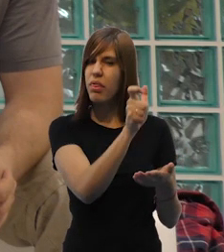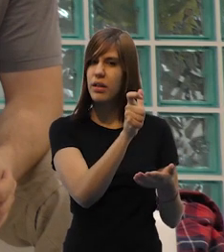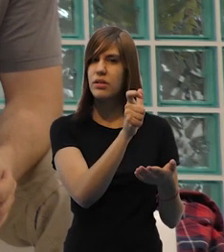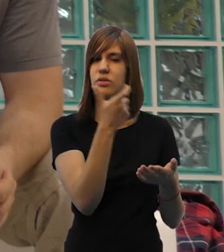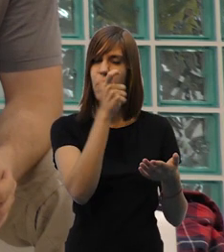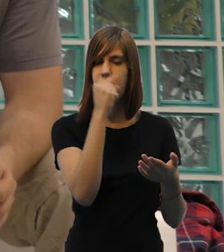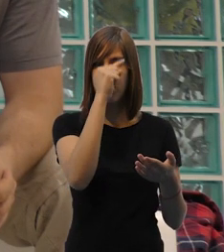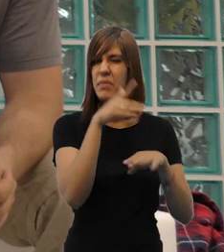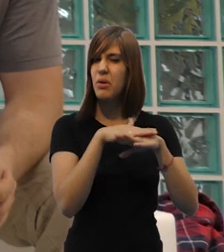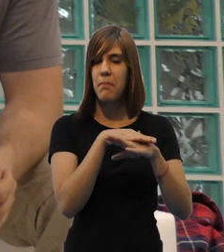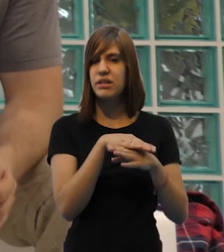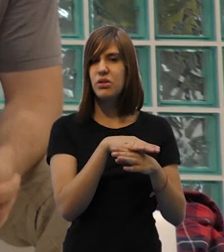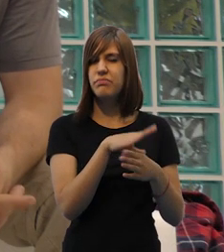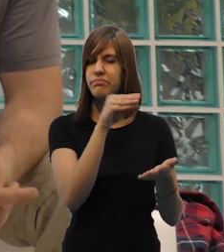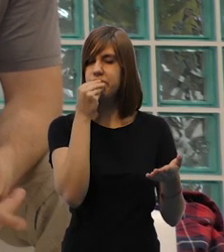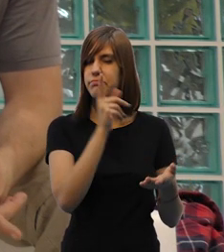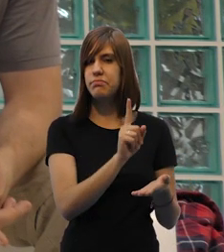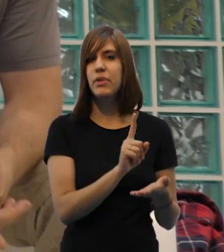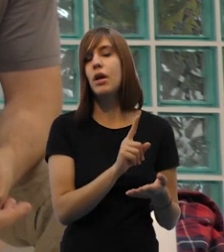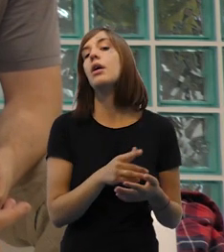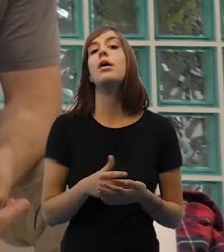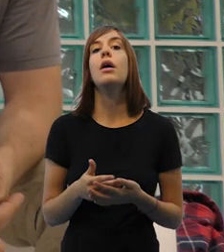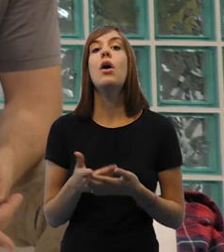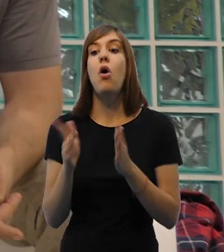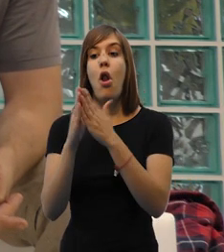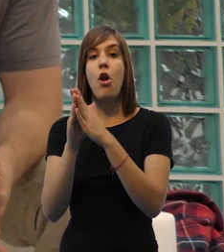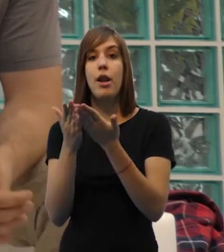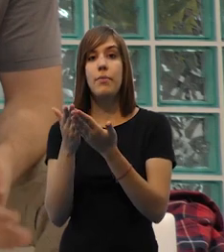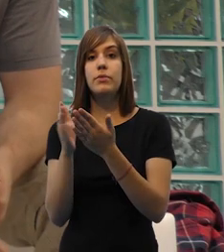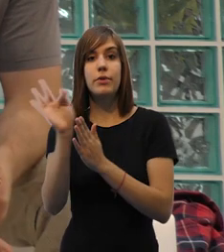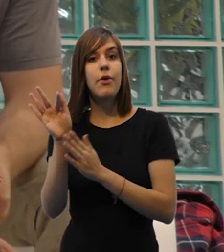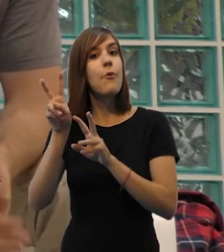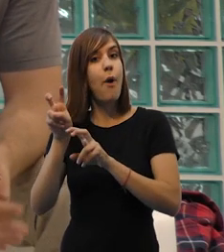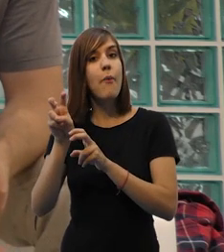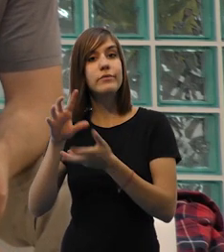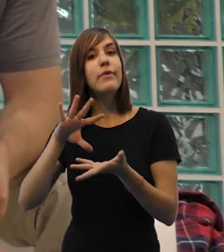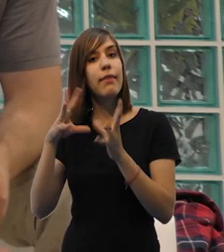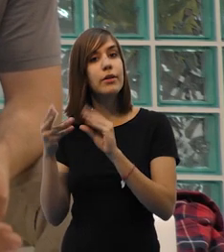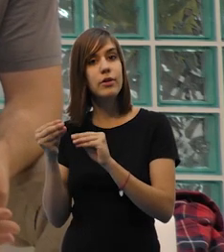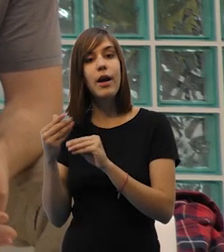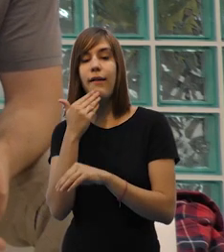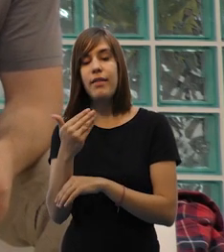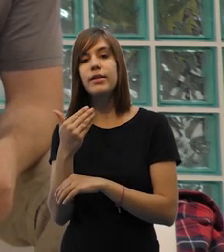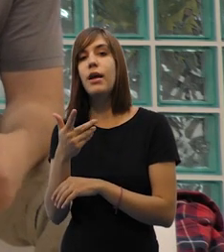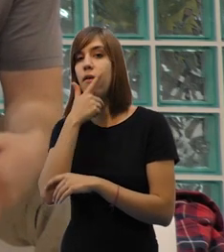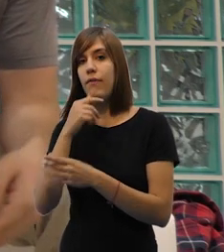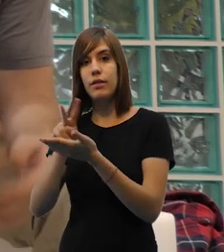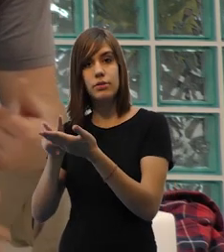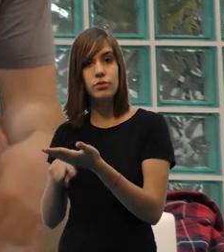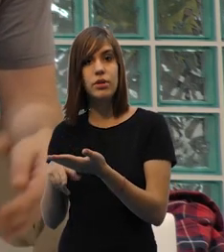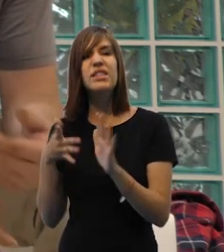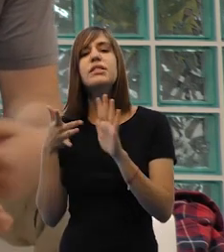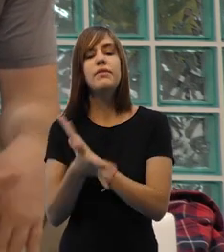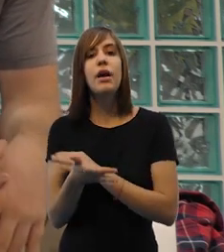los conocimientos básicos. Con los manuales nuevos, adaptado, por lectura fácil, nos es